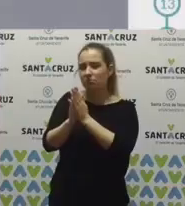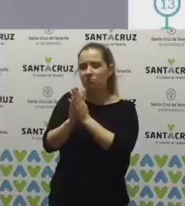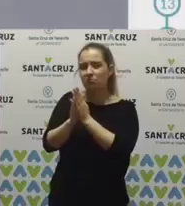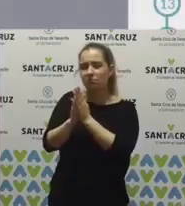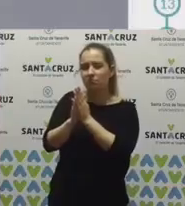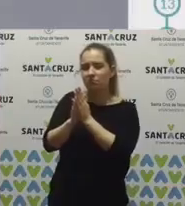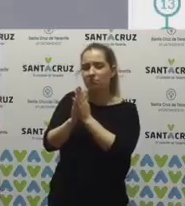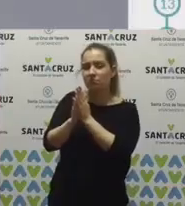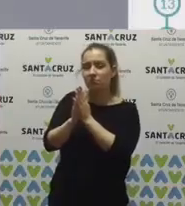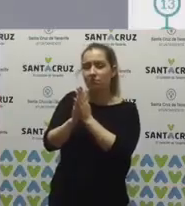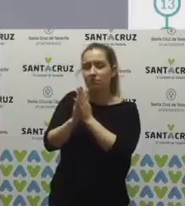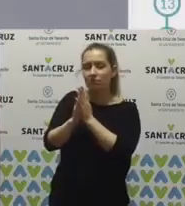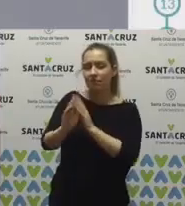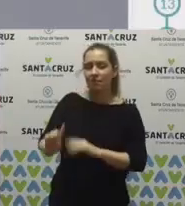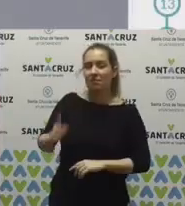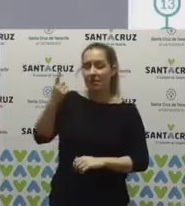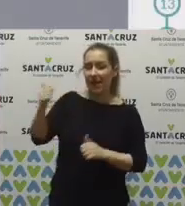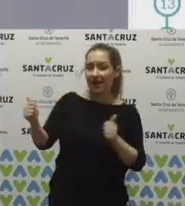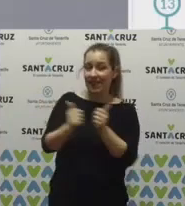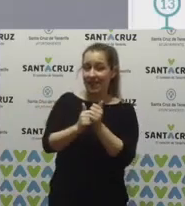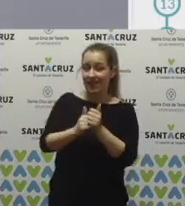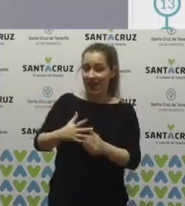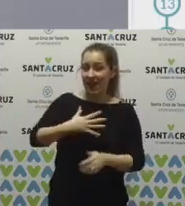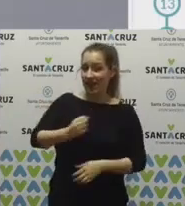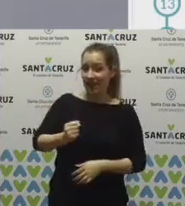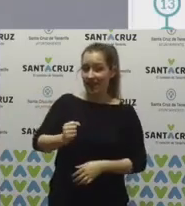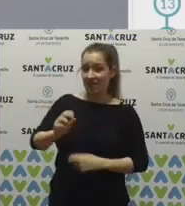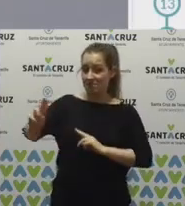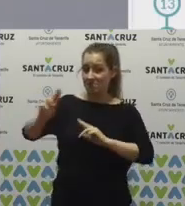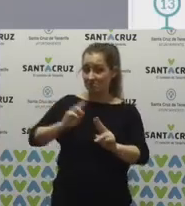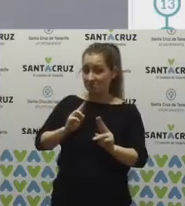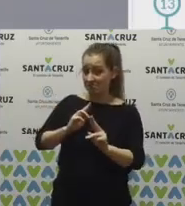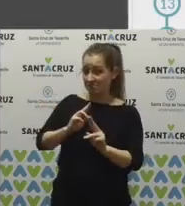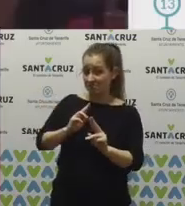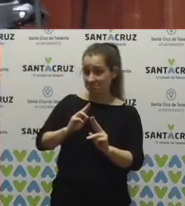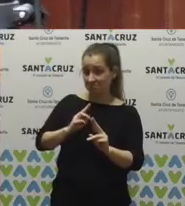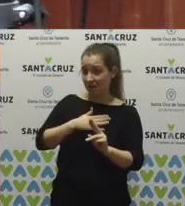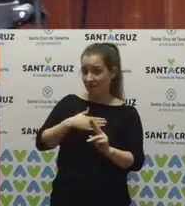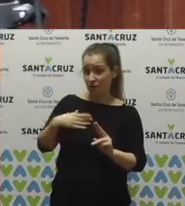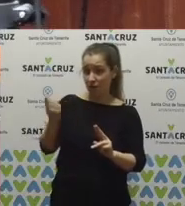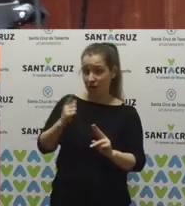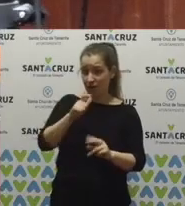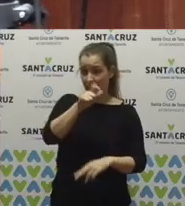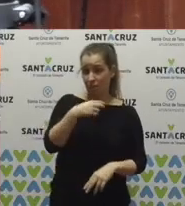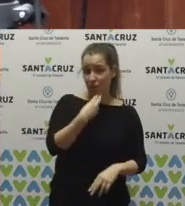no ha querido contestar como debía al portavoz